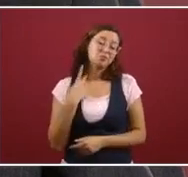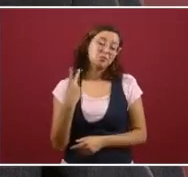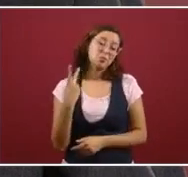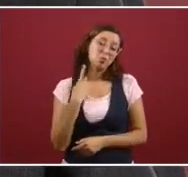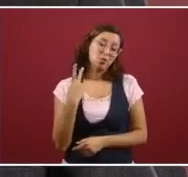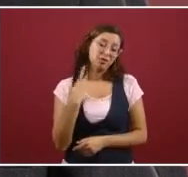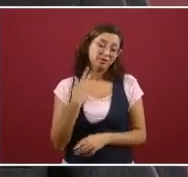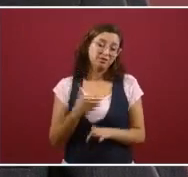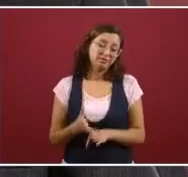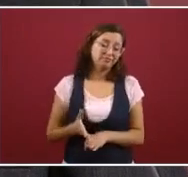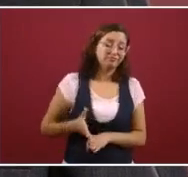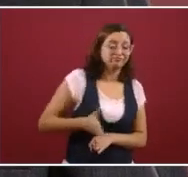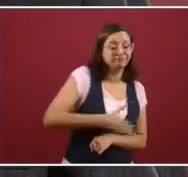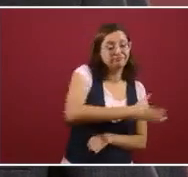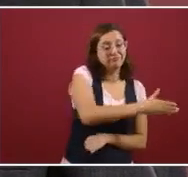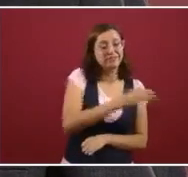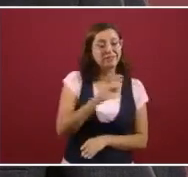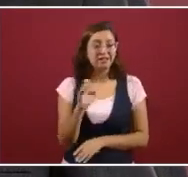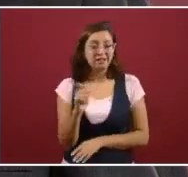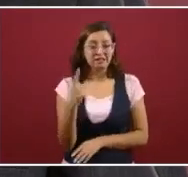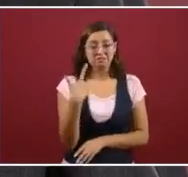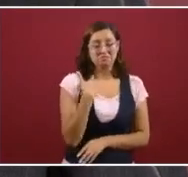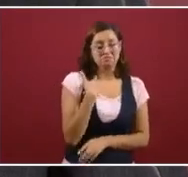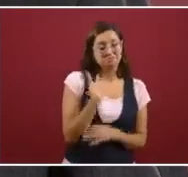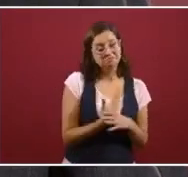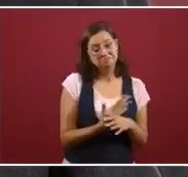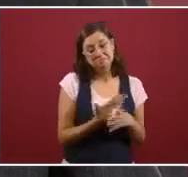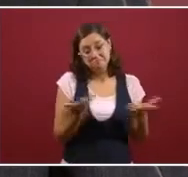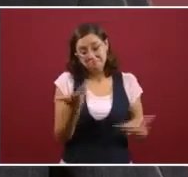económica que se impuso,